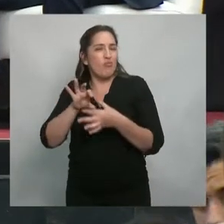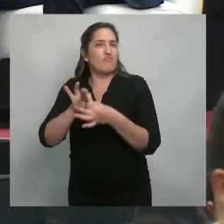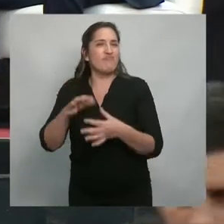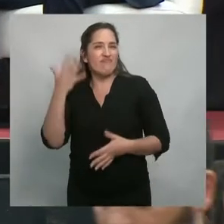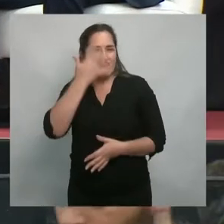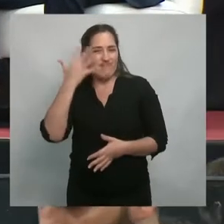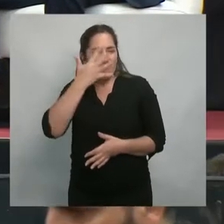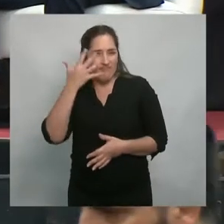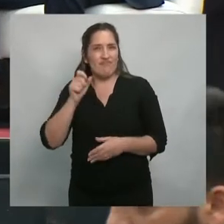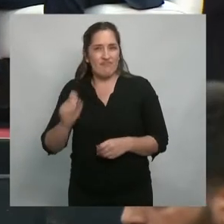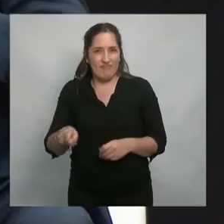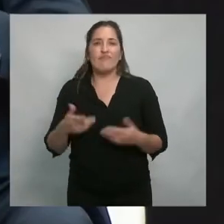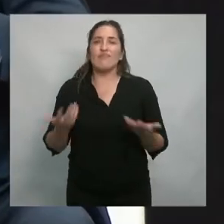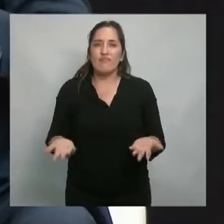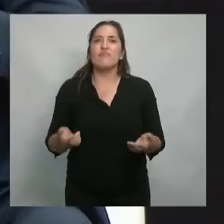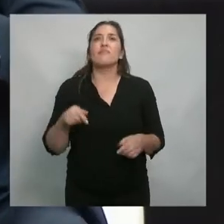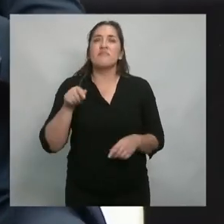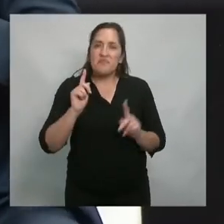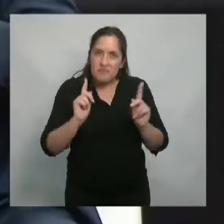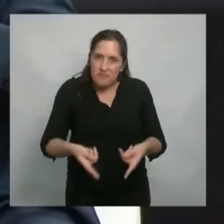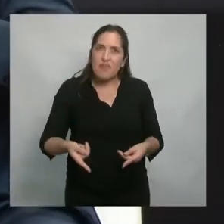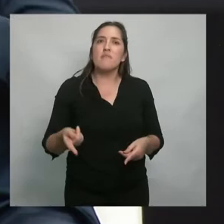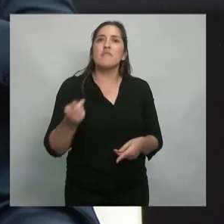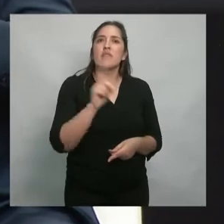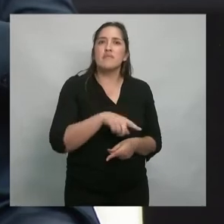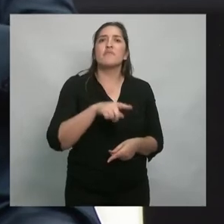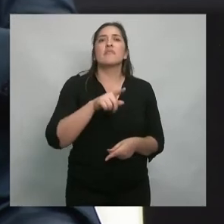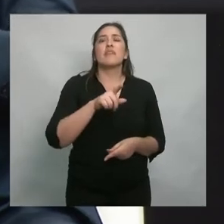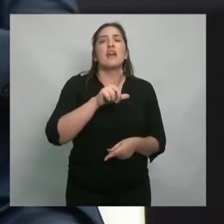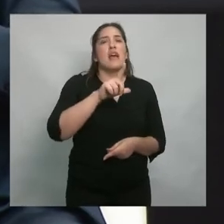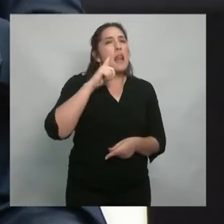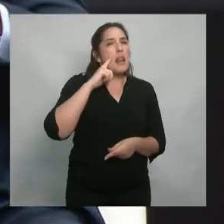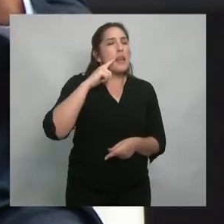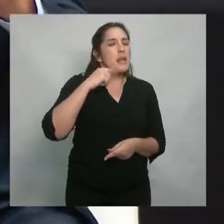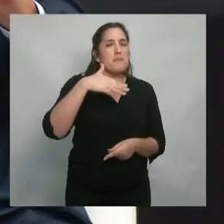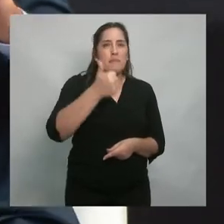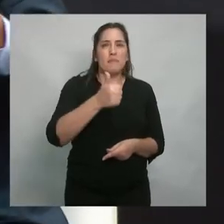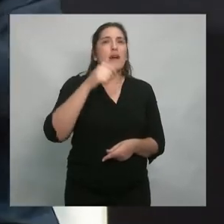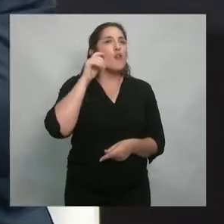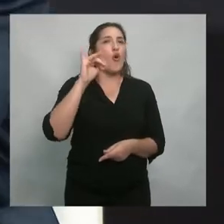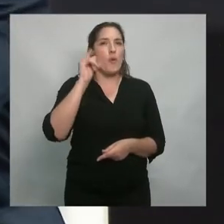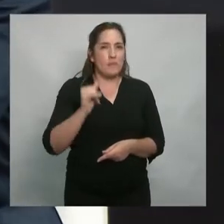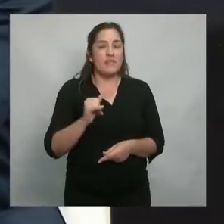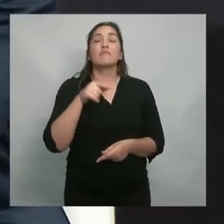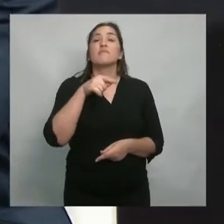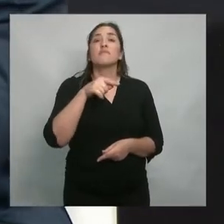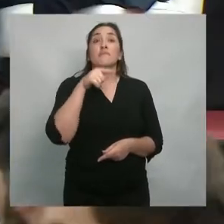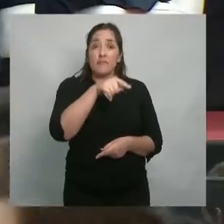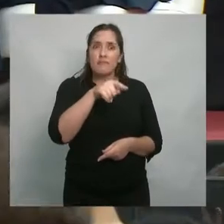decir. Y nos acompaña también Nilma Lino Gómez, pedagoga,